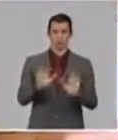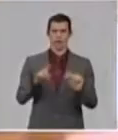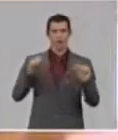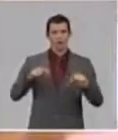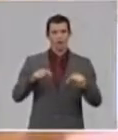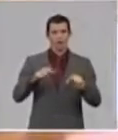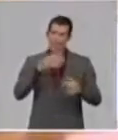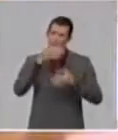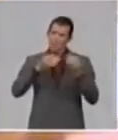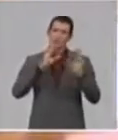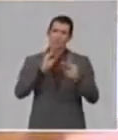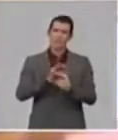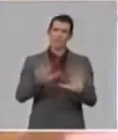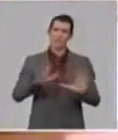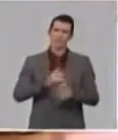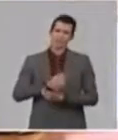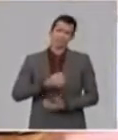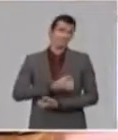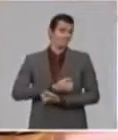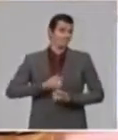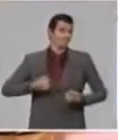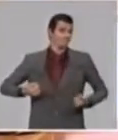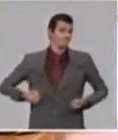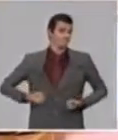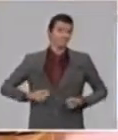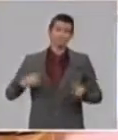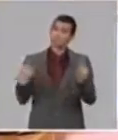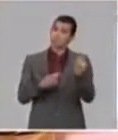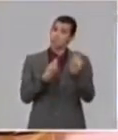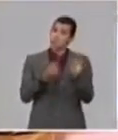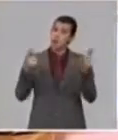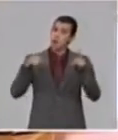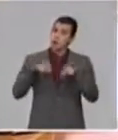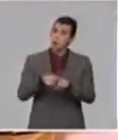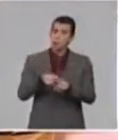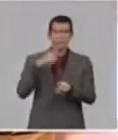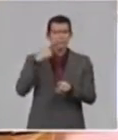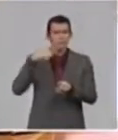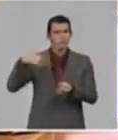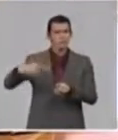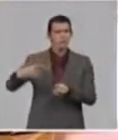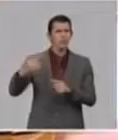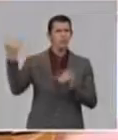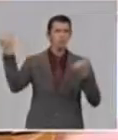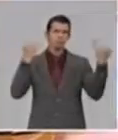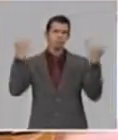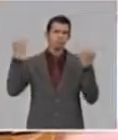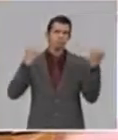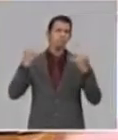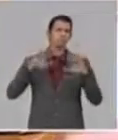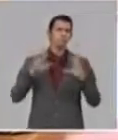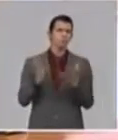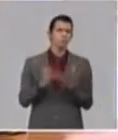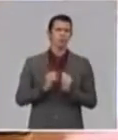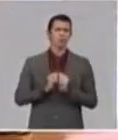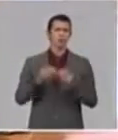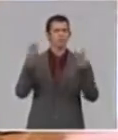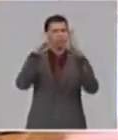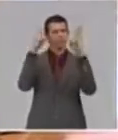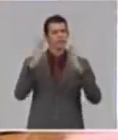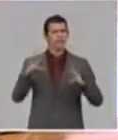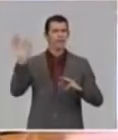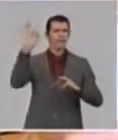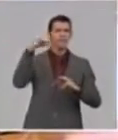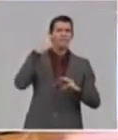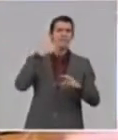extraordinario. Los datos, lo evidencia, los reportes que se hacen, los tweets, todas las historias